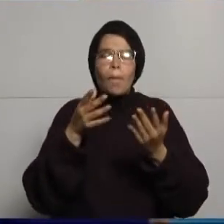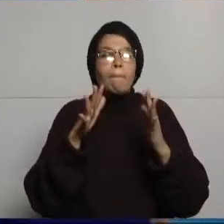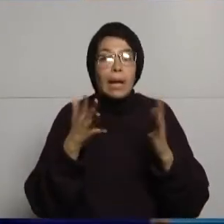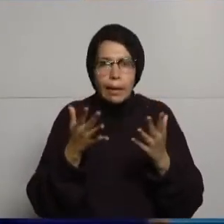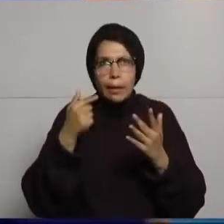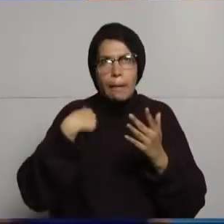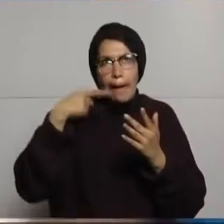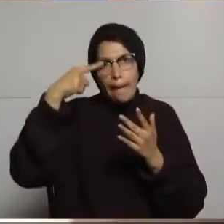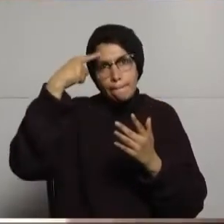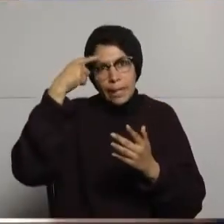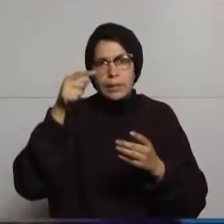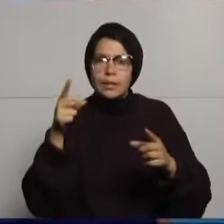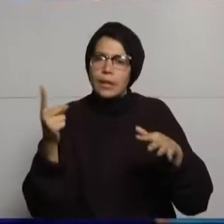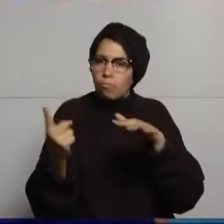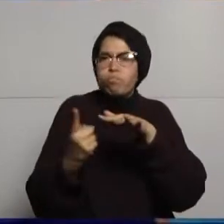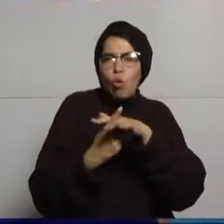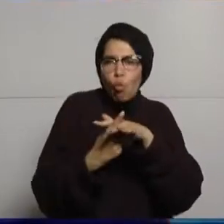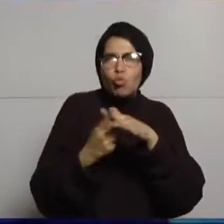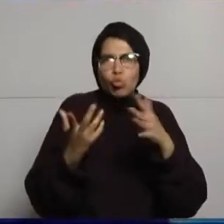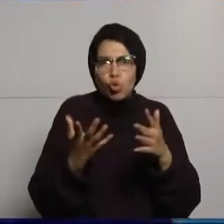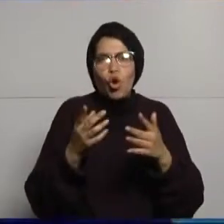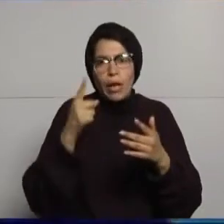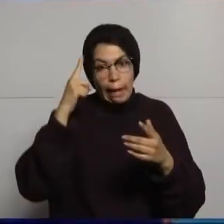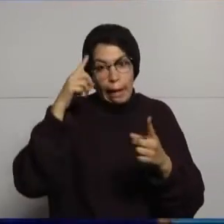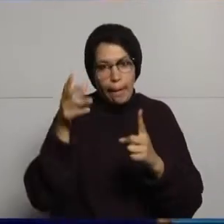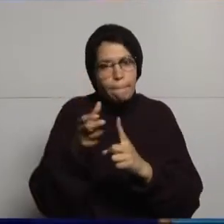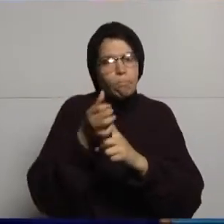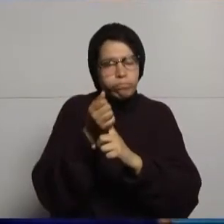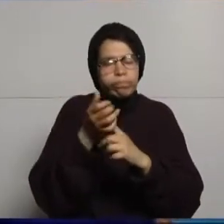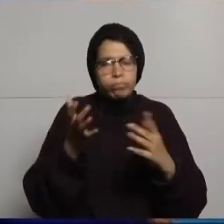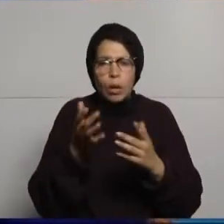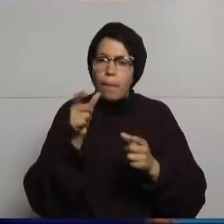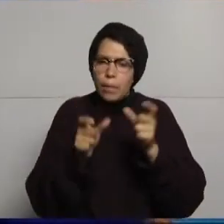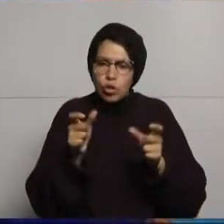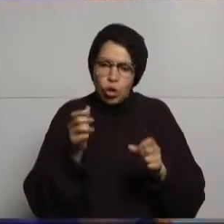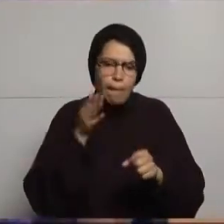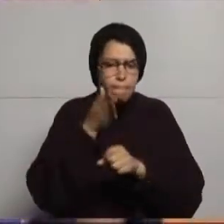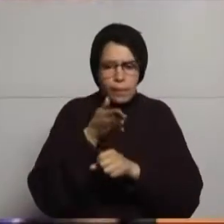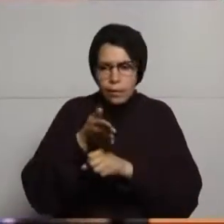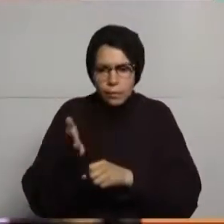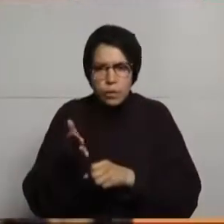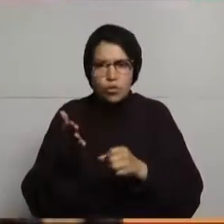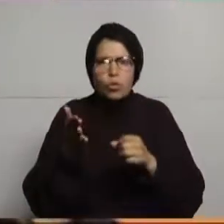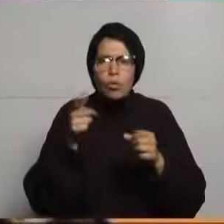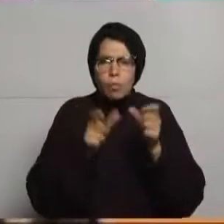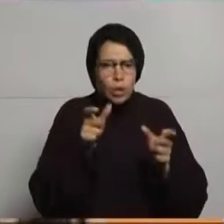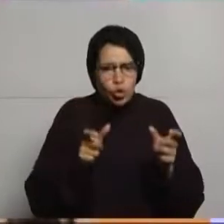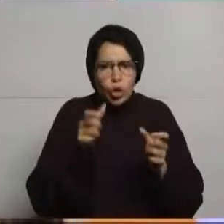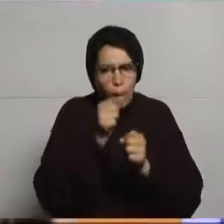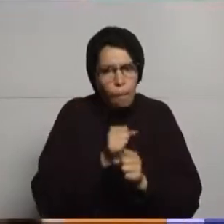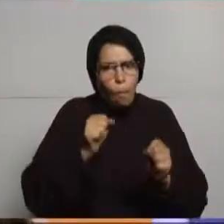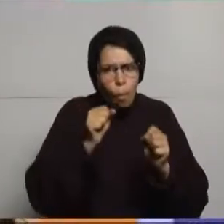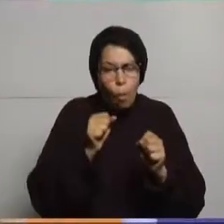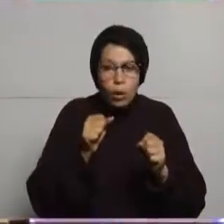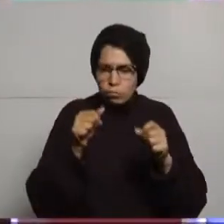equitativas, sociedades más incluyentes, sociedades donde, por ejemplo, la participación no sea una herramienta, incluso peor. En estos días